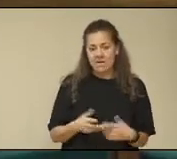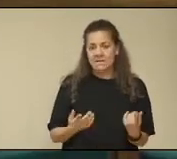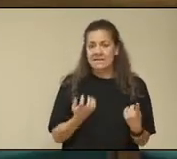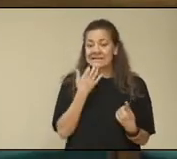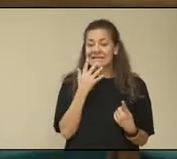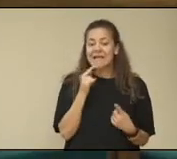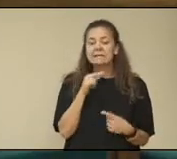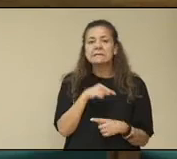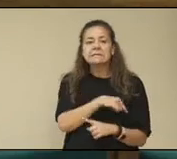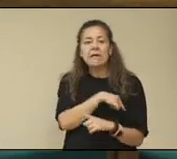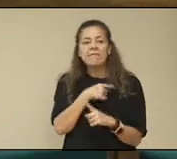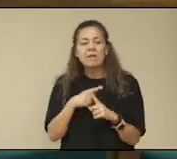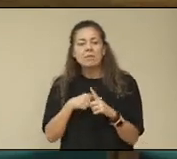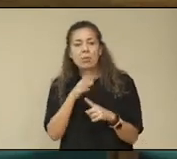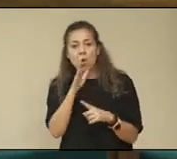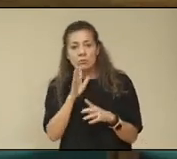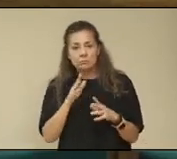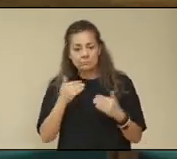COVID